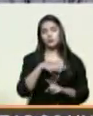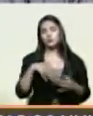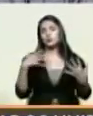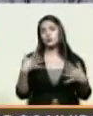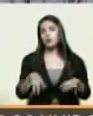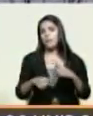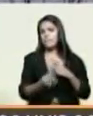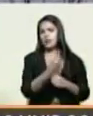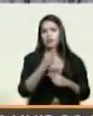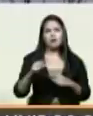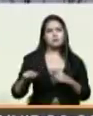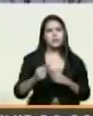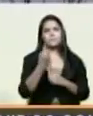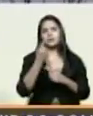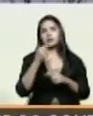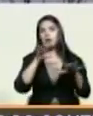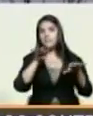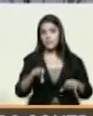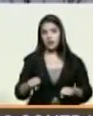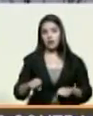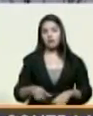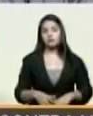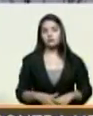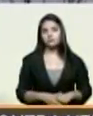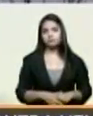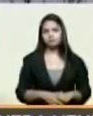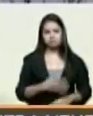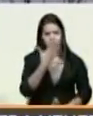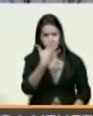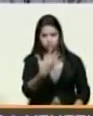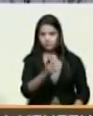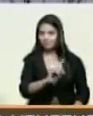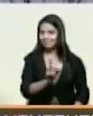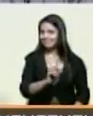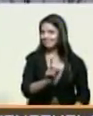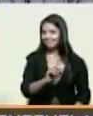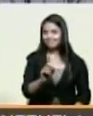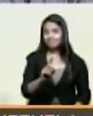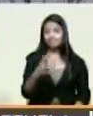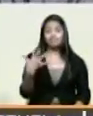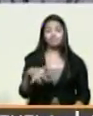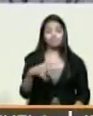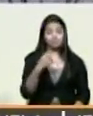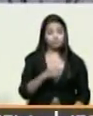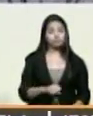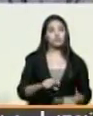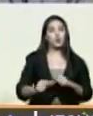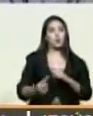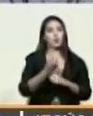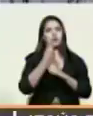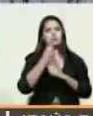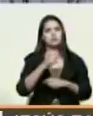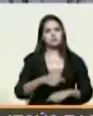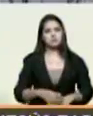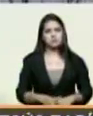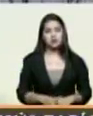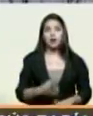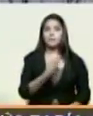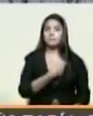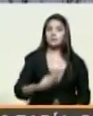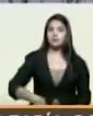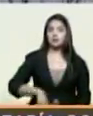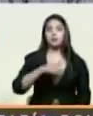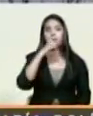grandes amenazas imperiales. No es cualquier amenaza. Grandes amenazas imperiales. Y el presidente